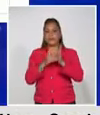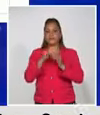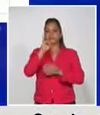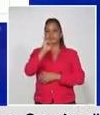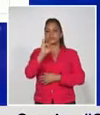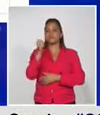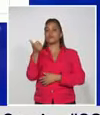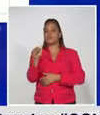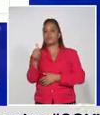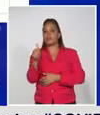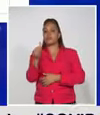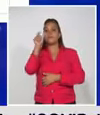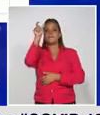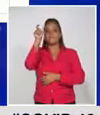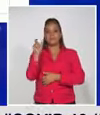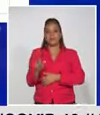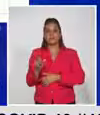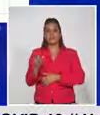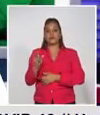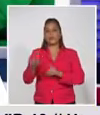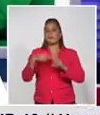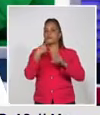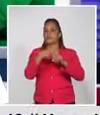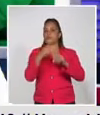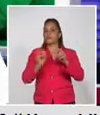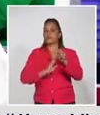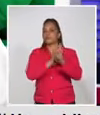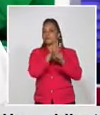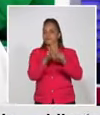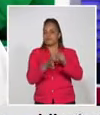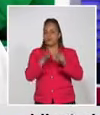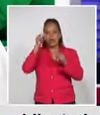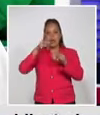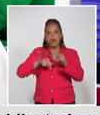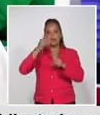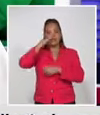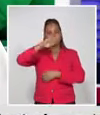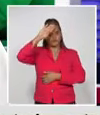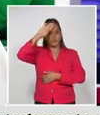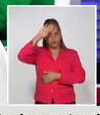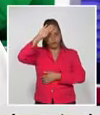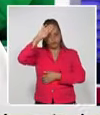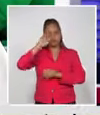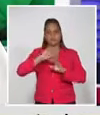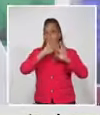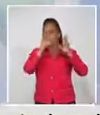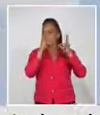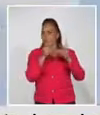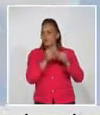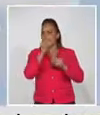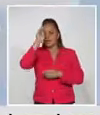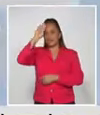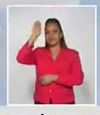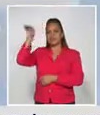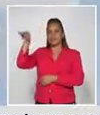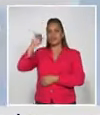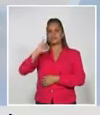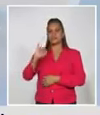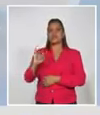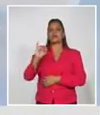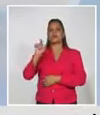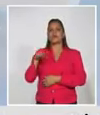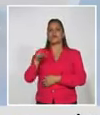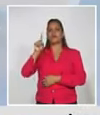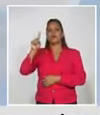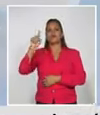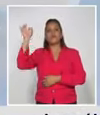80.610 personas que se han confirmado con COVID-19 en nuestro país, ingresados el 6,1% de